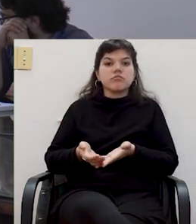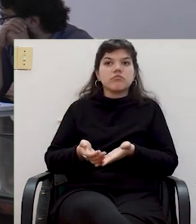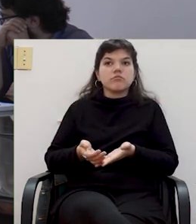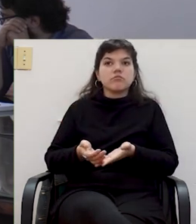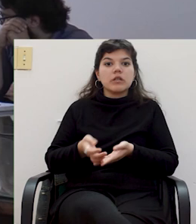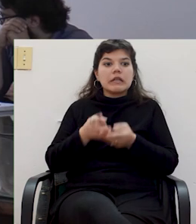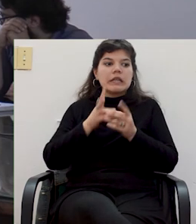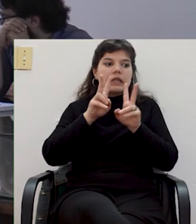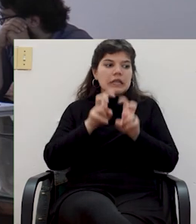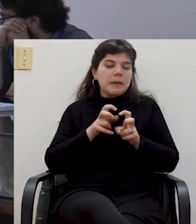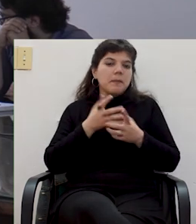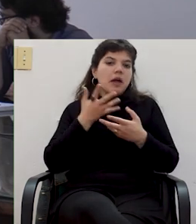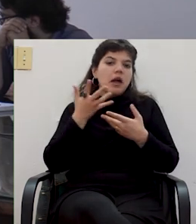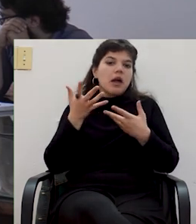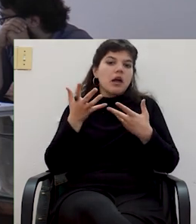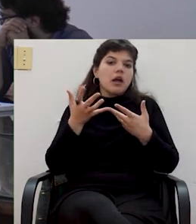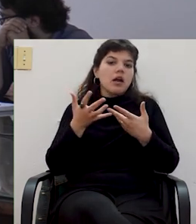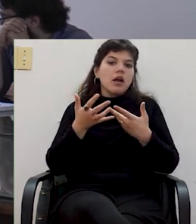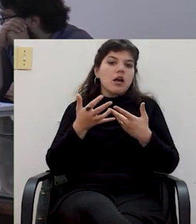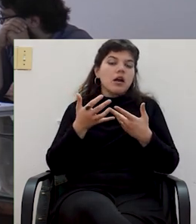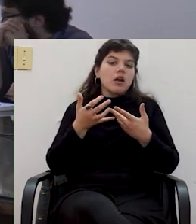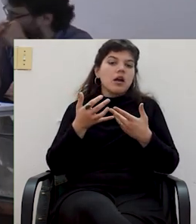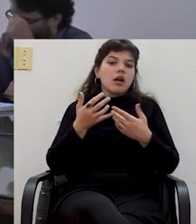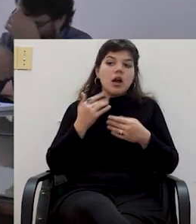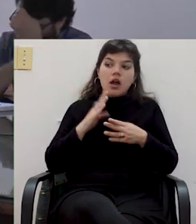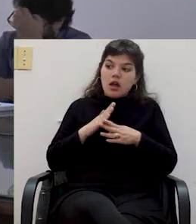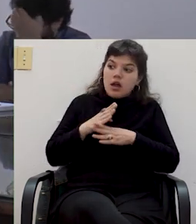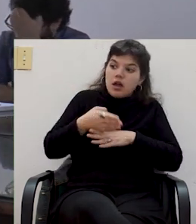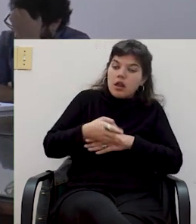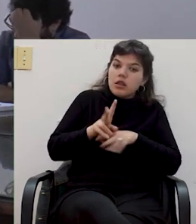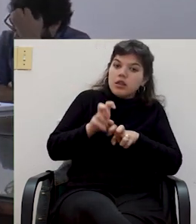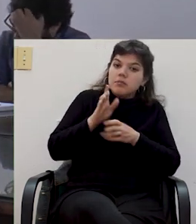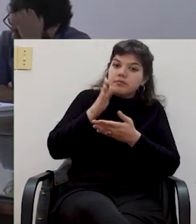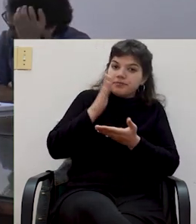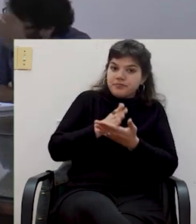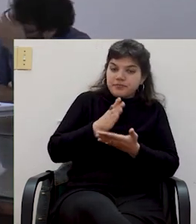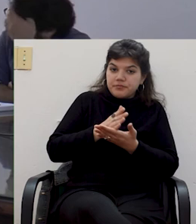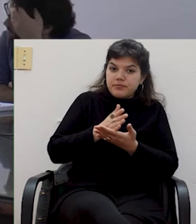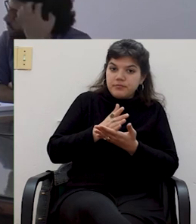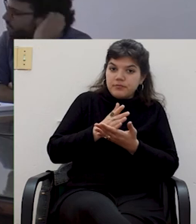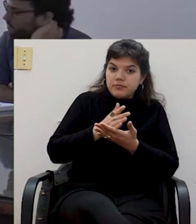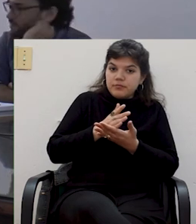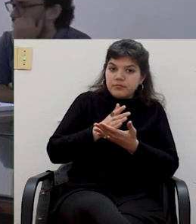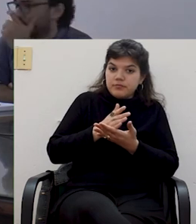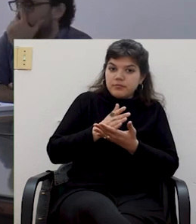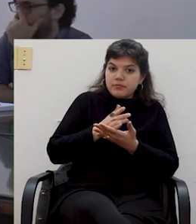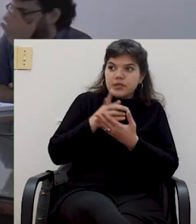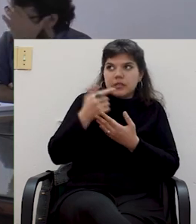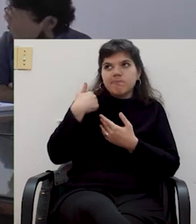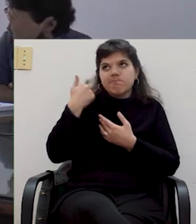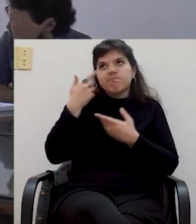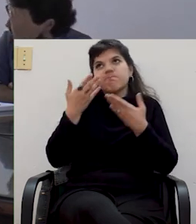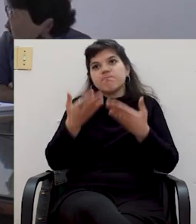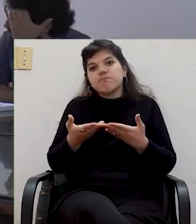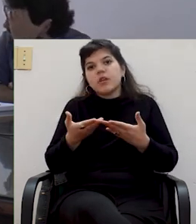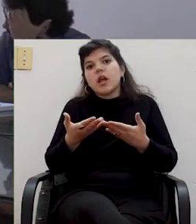en lo que tiene que ver con el acceso a derechos. Y en eso ahí entraremos a pensar,